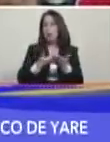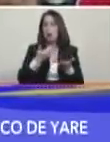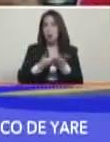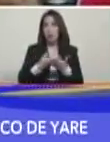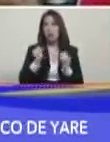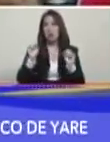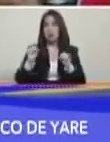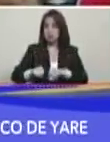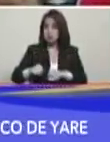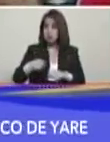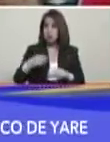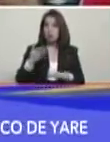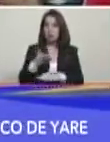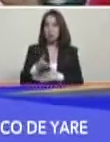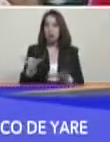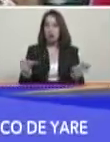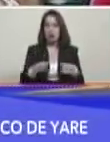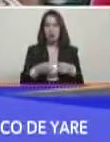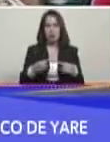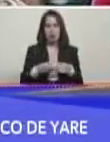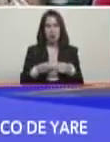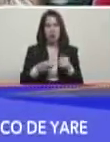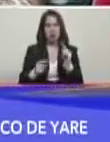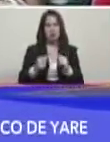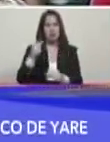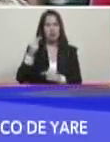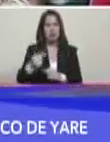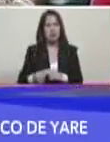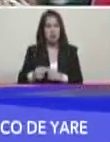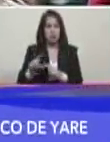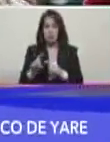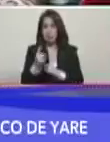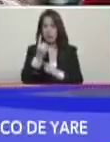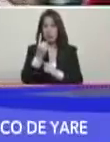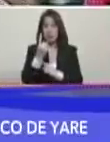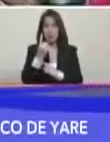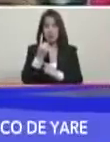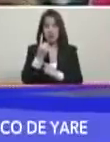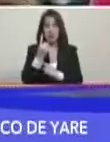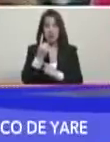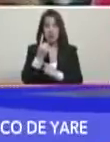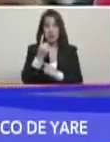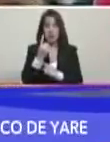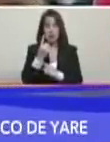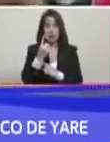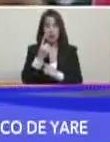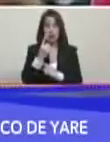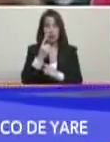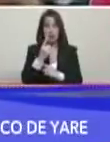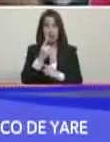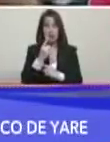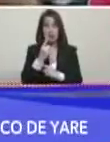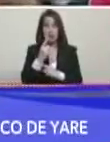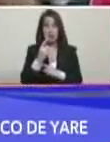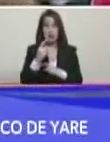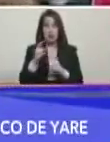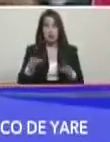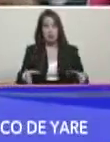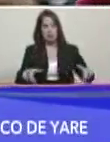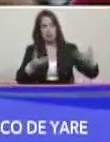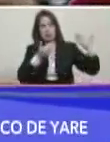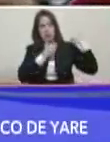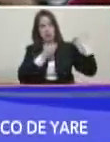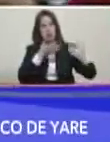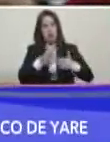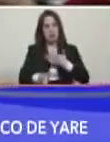asistí a las reuniones. Luego hice mi primera carga de alimento y luego